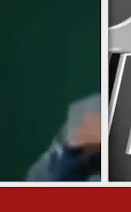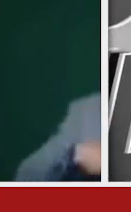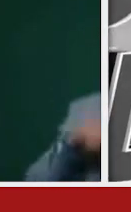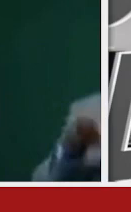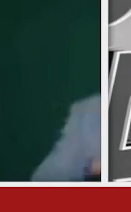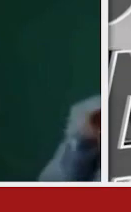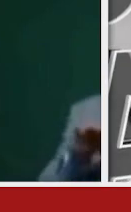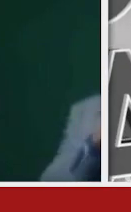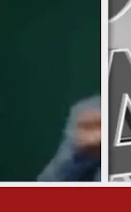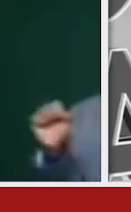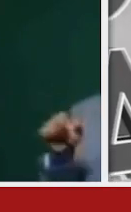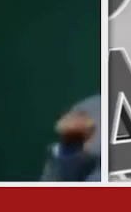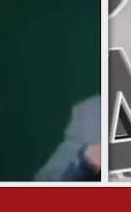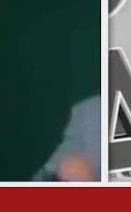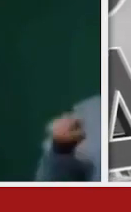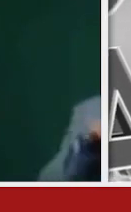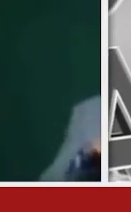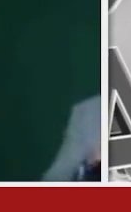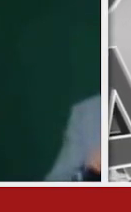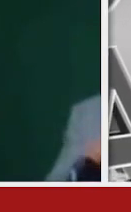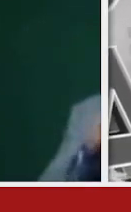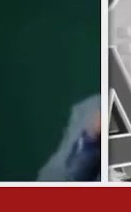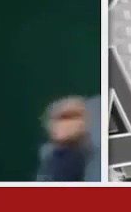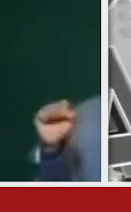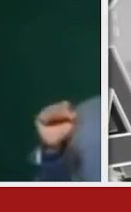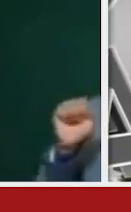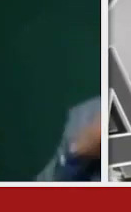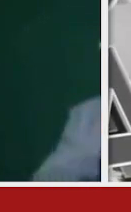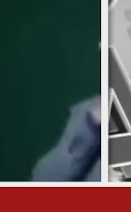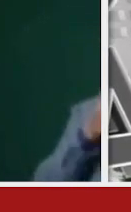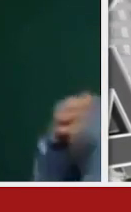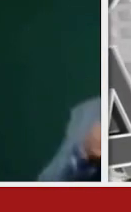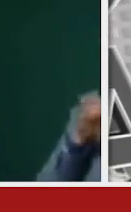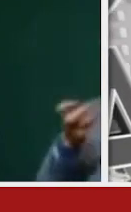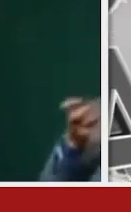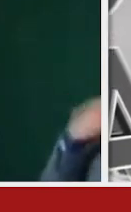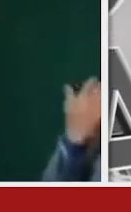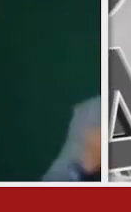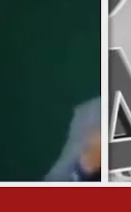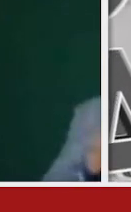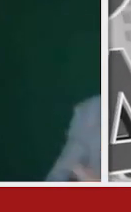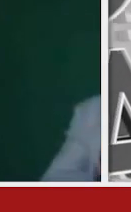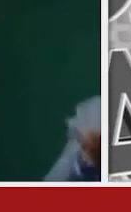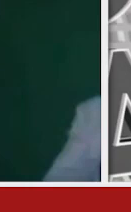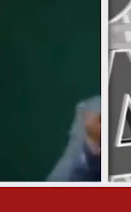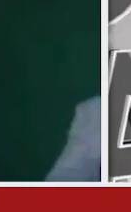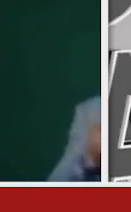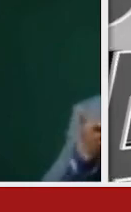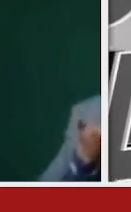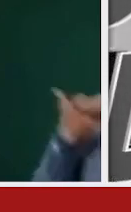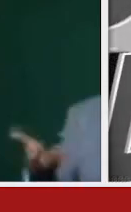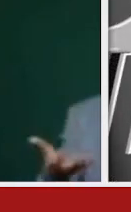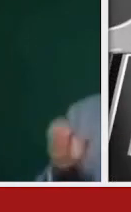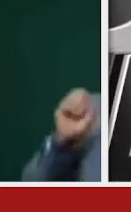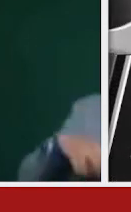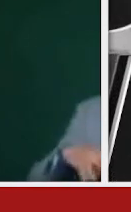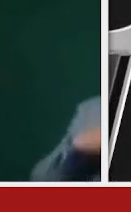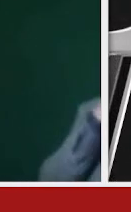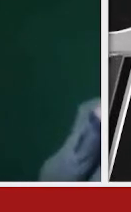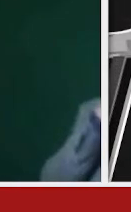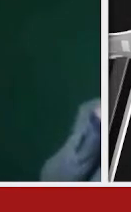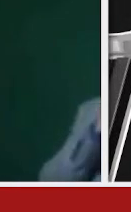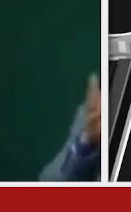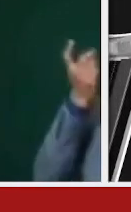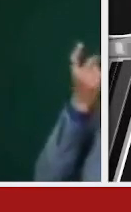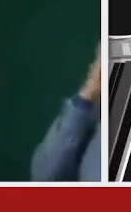lo que se conoce como un bienestar entonces se va a utilizar ese terreno ya fue a verlo el